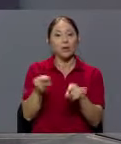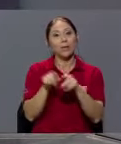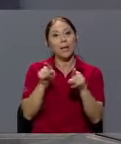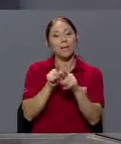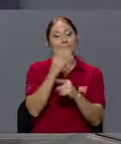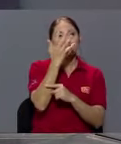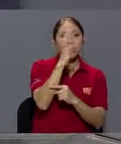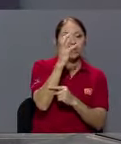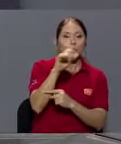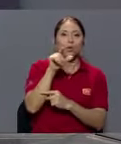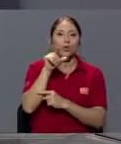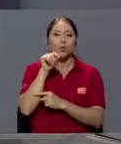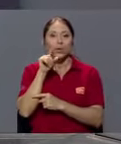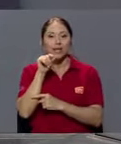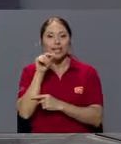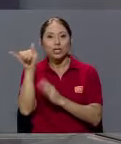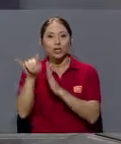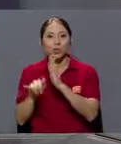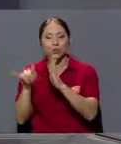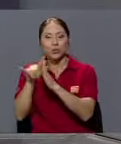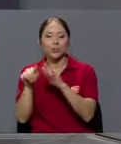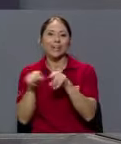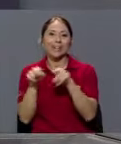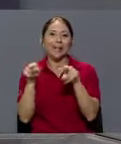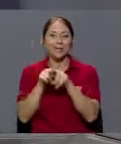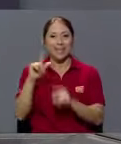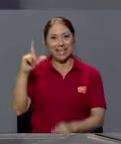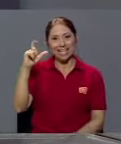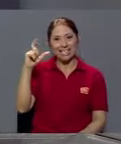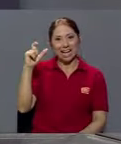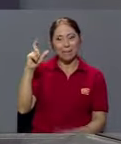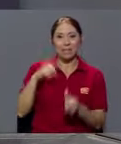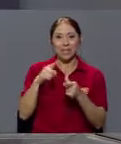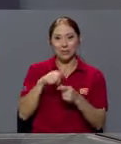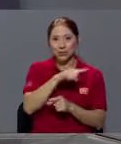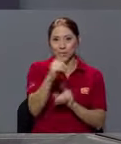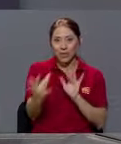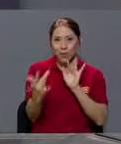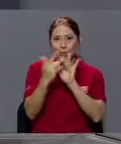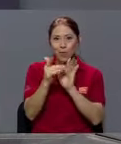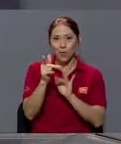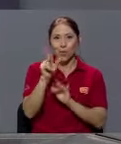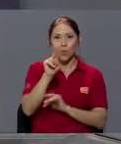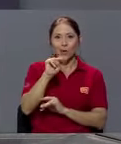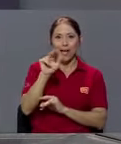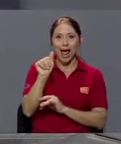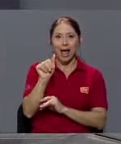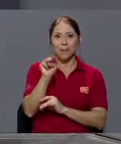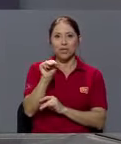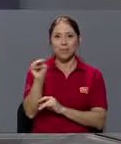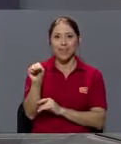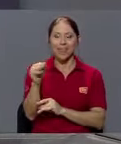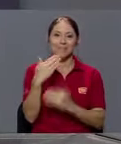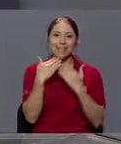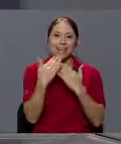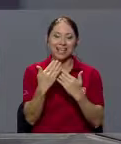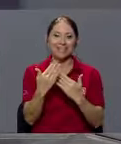www.una.ac.cr o en nuestros perfiles de Facebook, Twitter, YouTube y también estamos en Instagram, así que búsquenos como Una